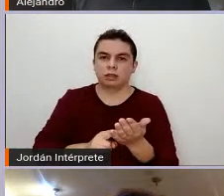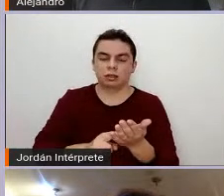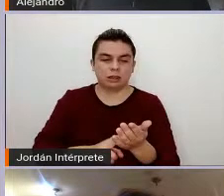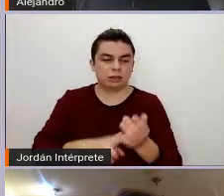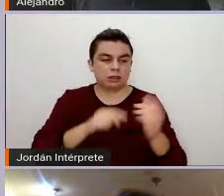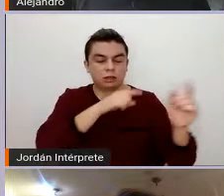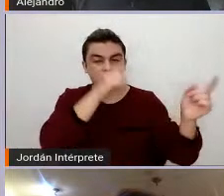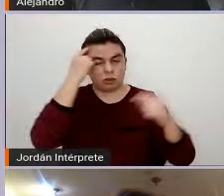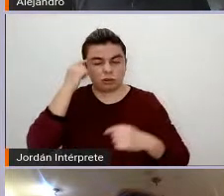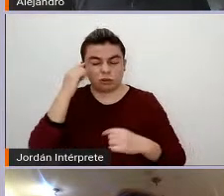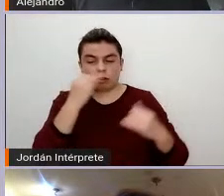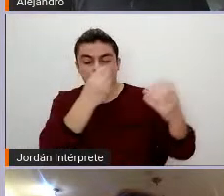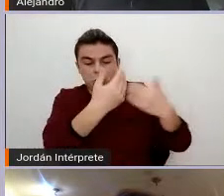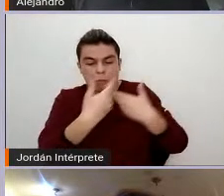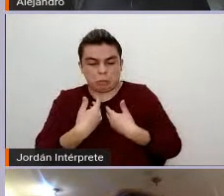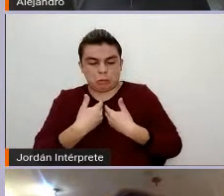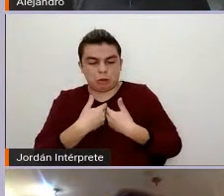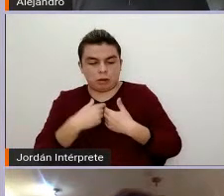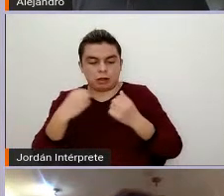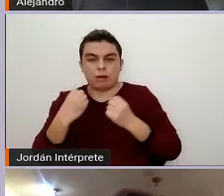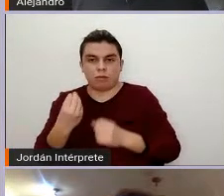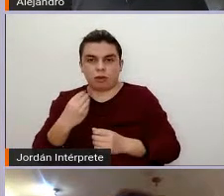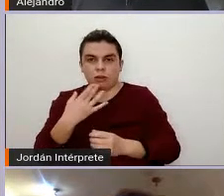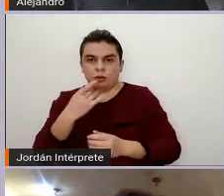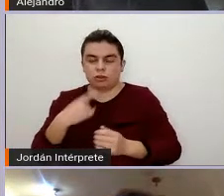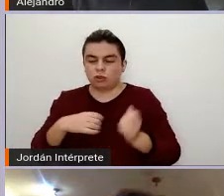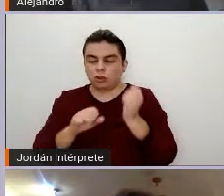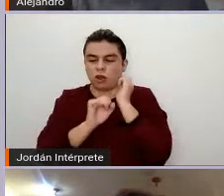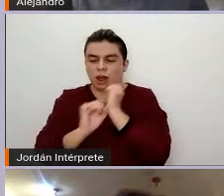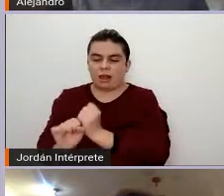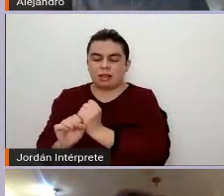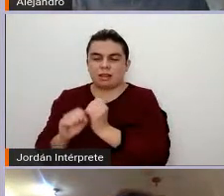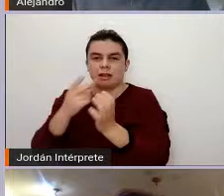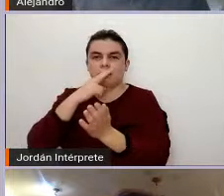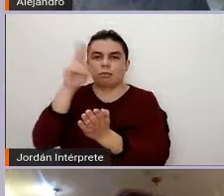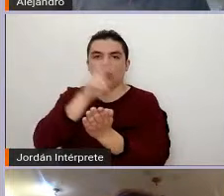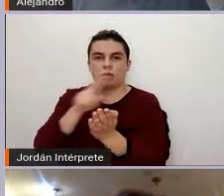determinante en el desarrollo de su antipoesía.